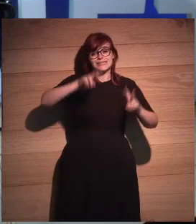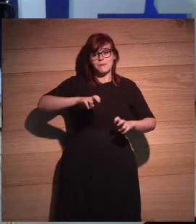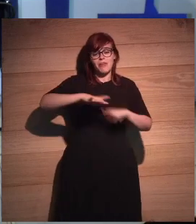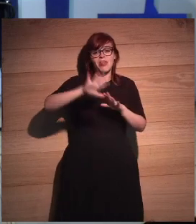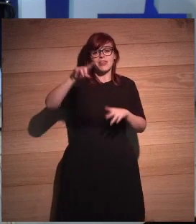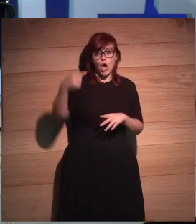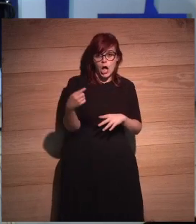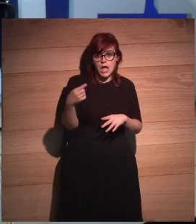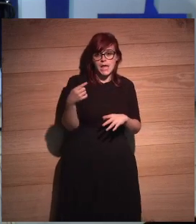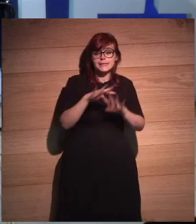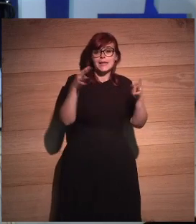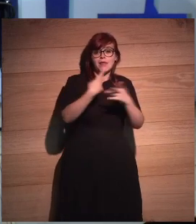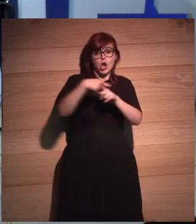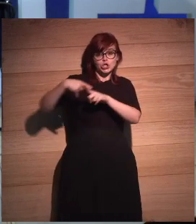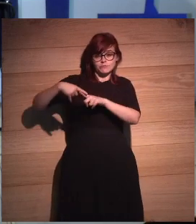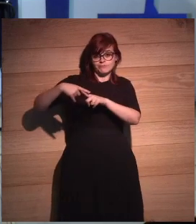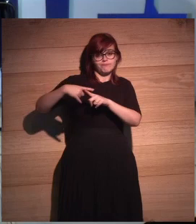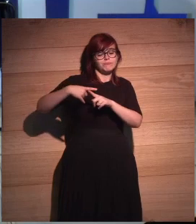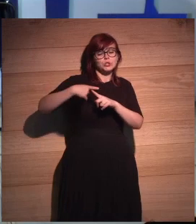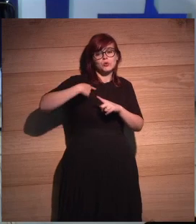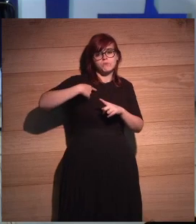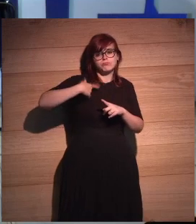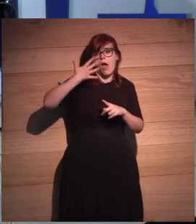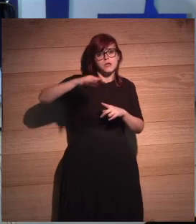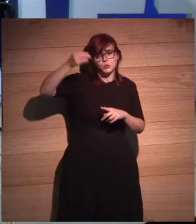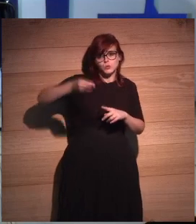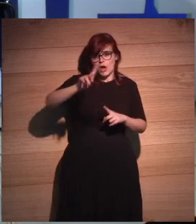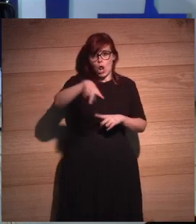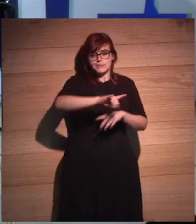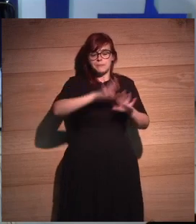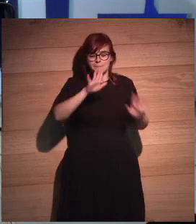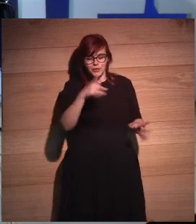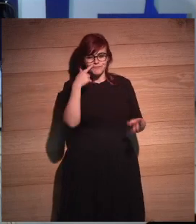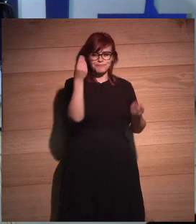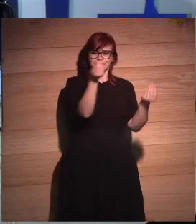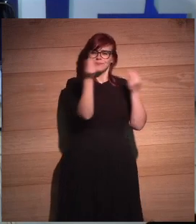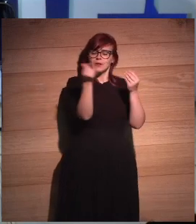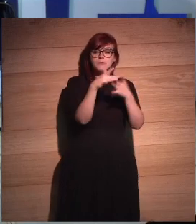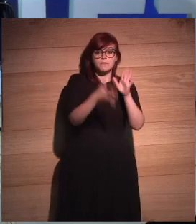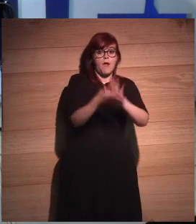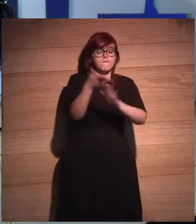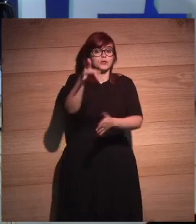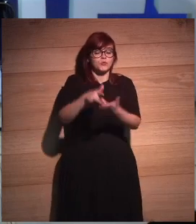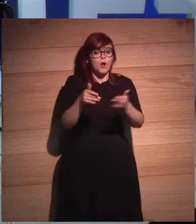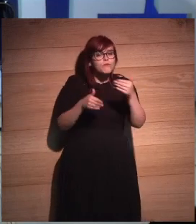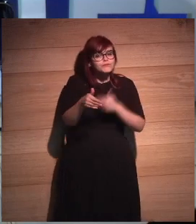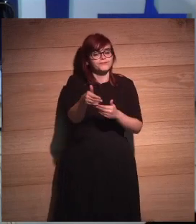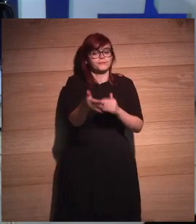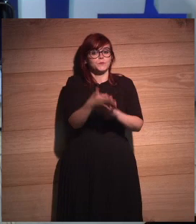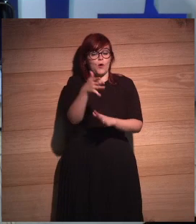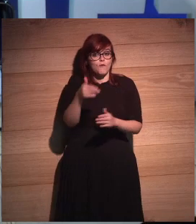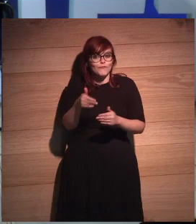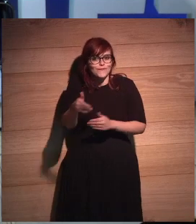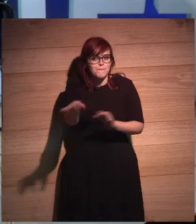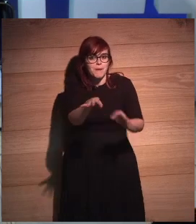de 5G y Internet de las cosas, pero sí que veo que como dices tú, vamos a ir un poco más hacia allá, ¿no? Porque cada vez